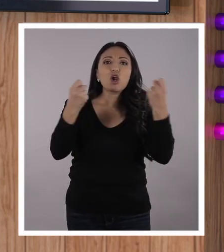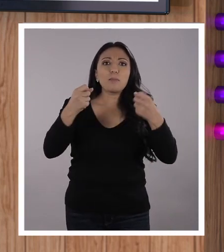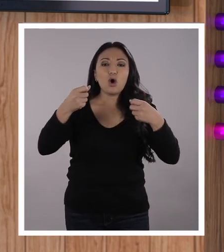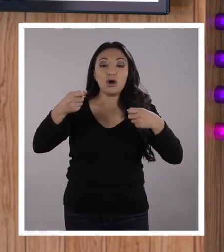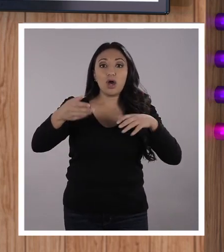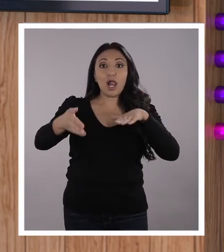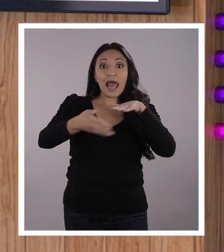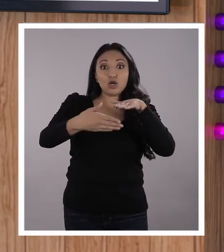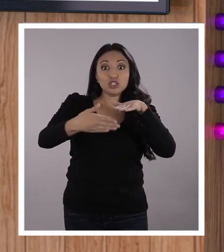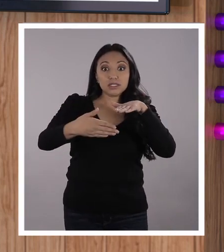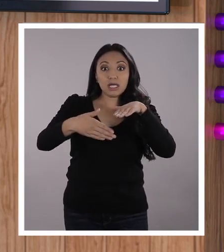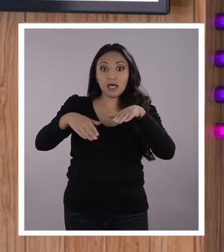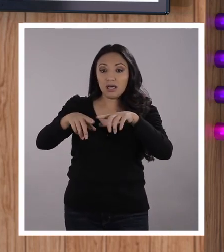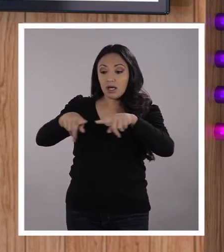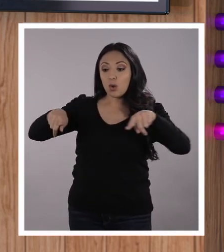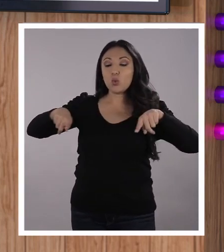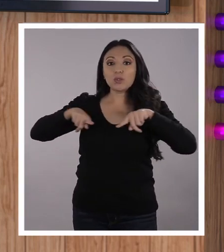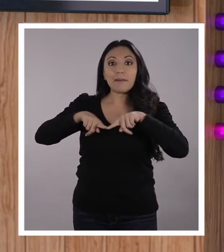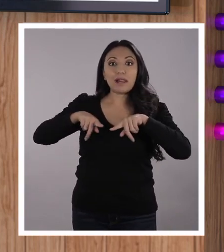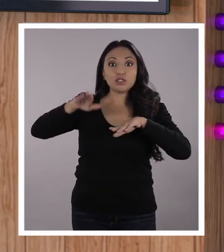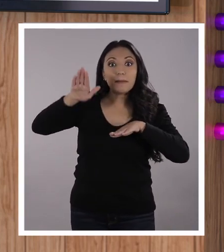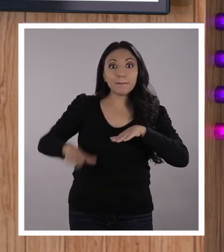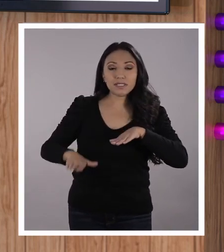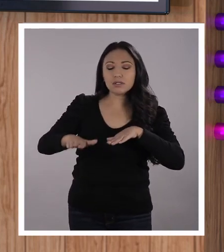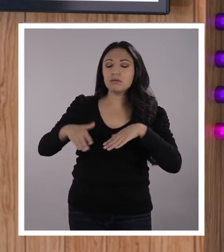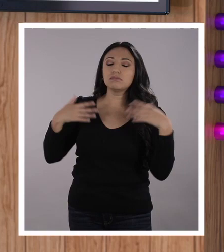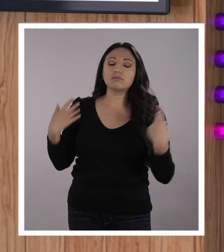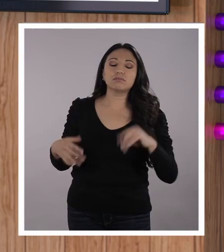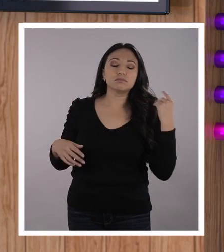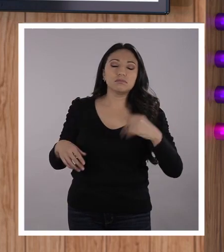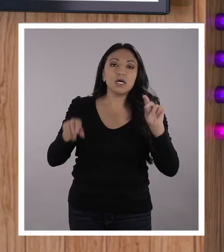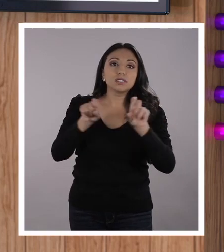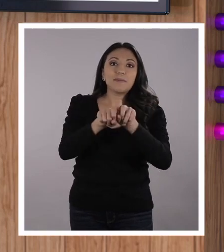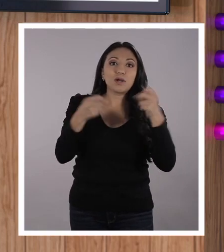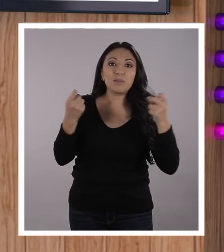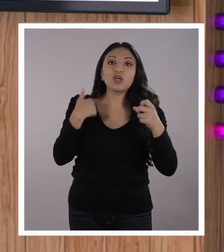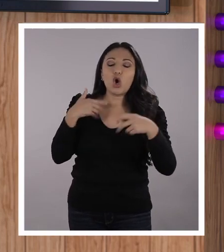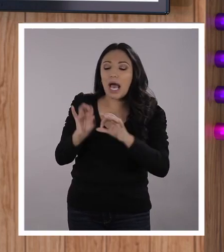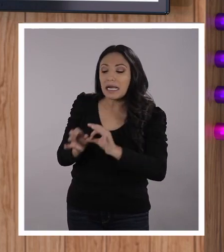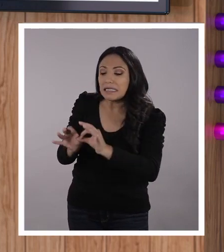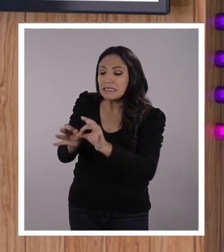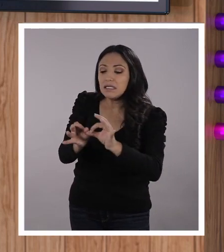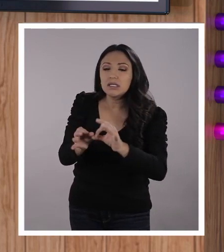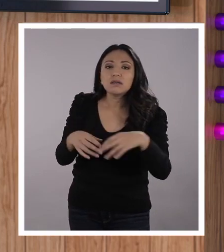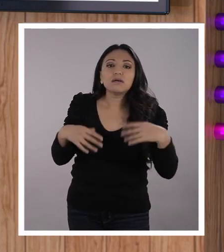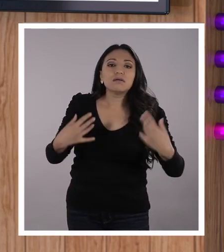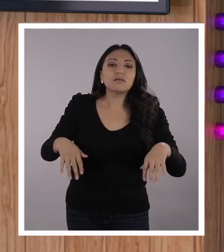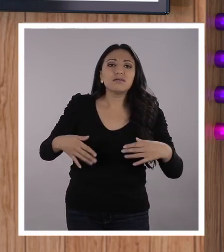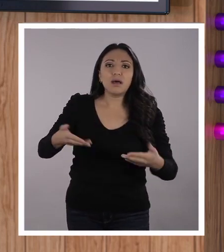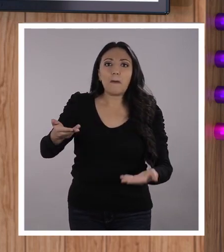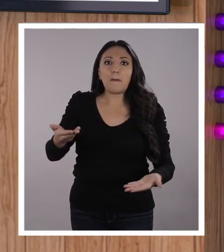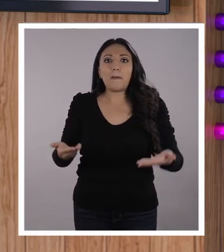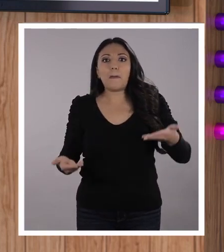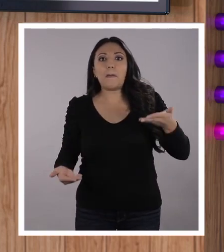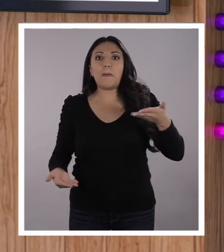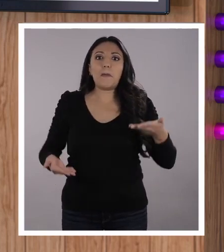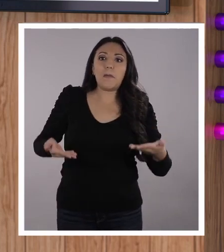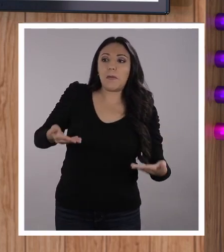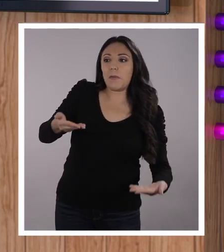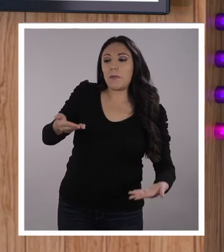baldosa de la cocina de la casa. Explotó y me tocó arreglarla. Pero me di cuenta que mi casa no tenía una